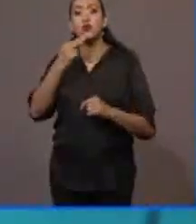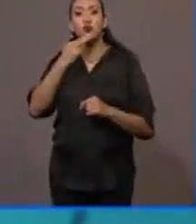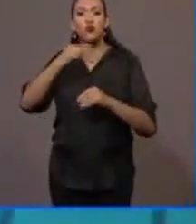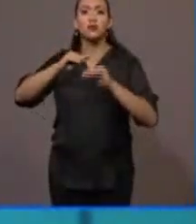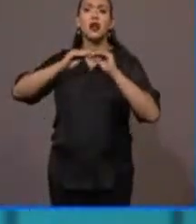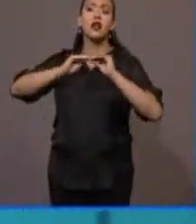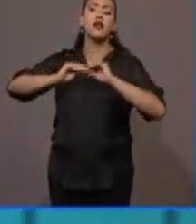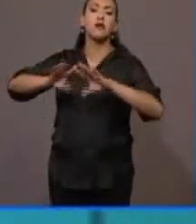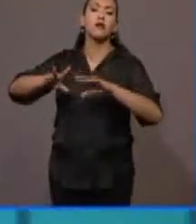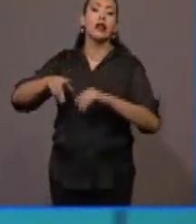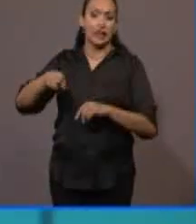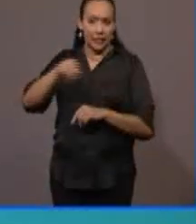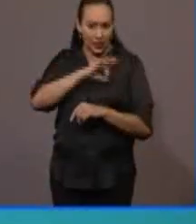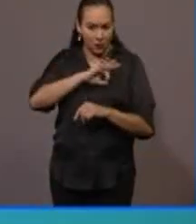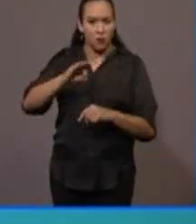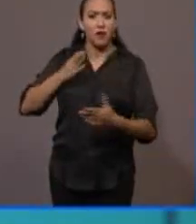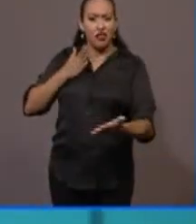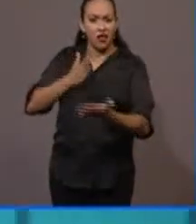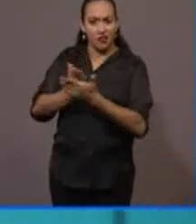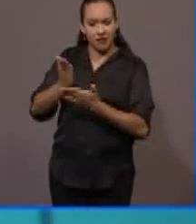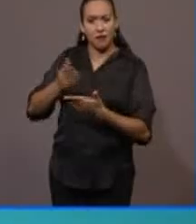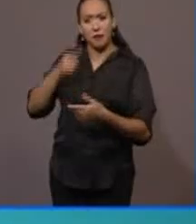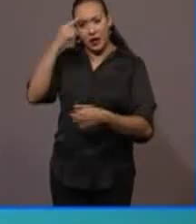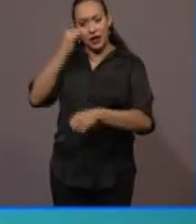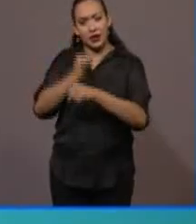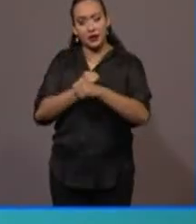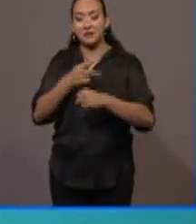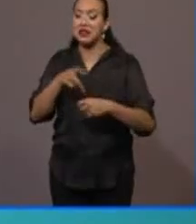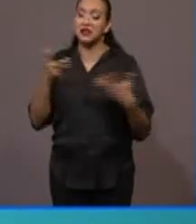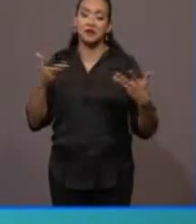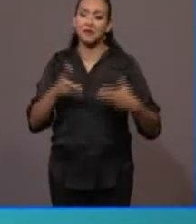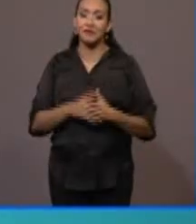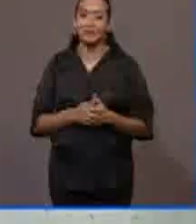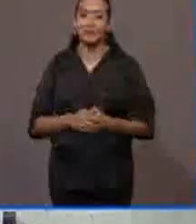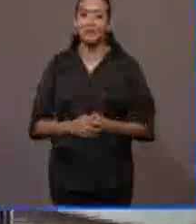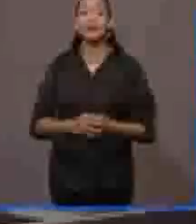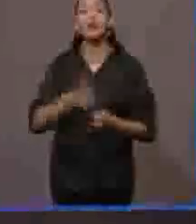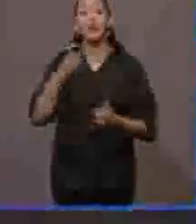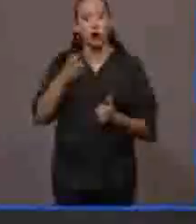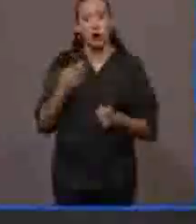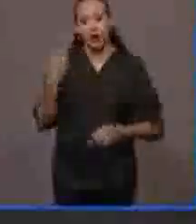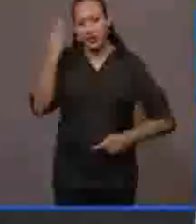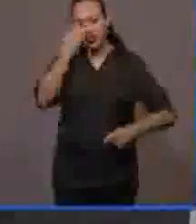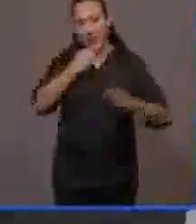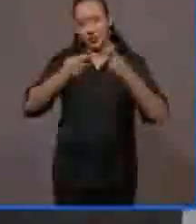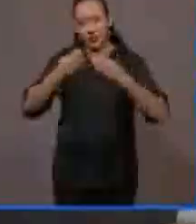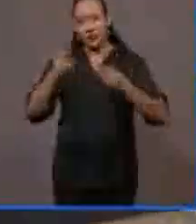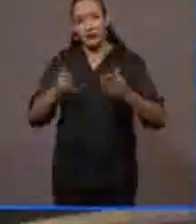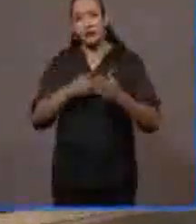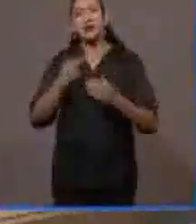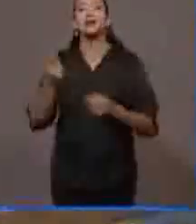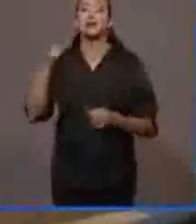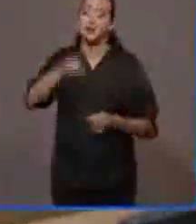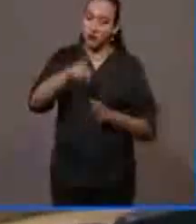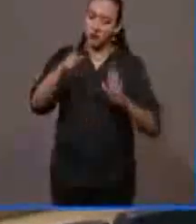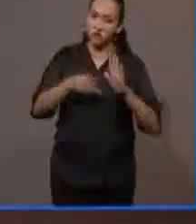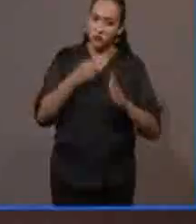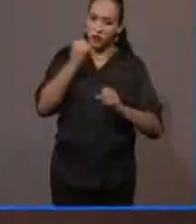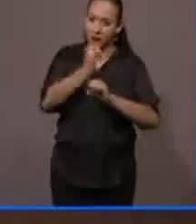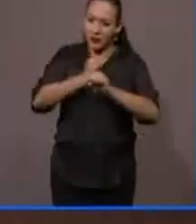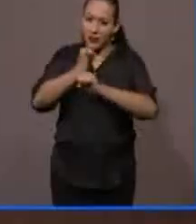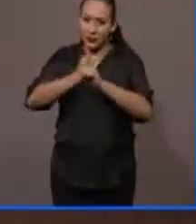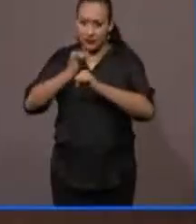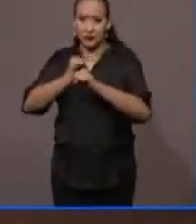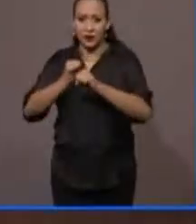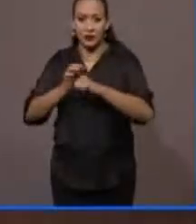personas denunciadas y ejercer su facultad investigadora. Por ello, se revoca la determinación impugnada y se ordena investigar los